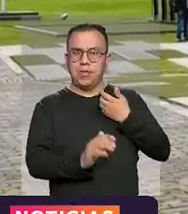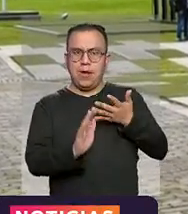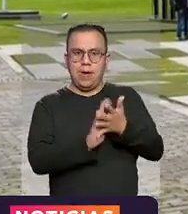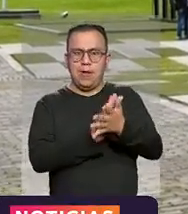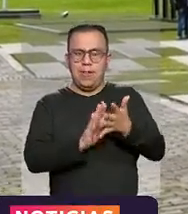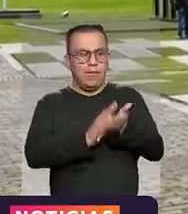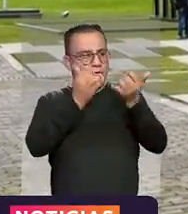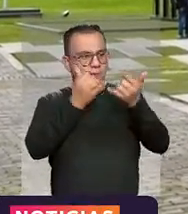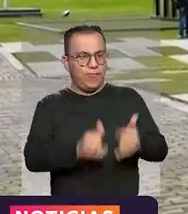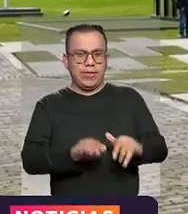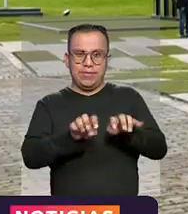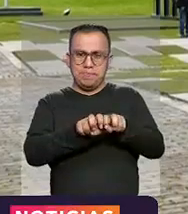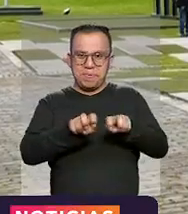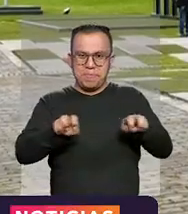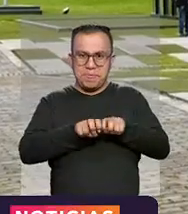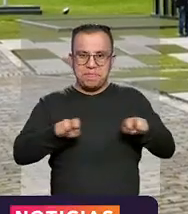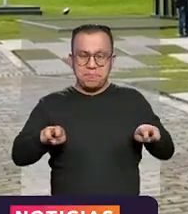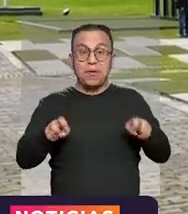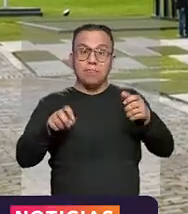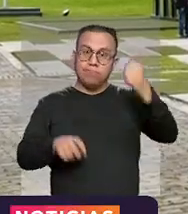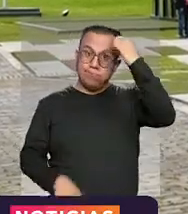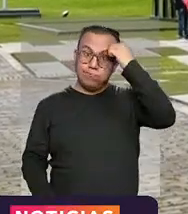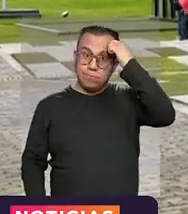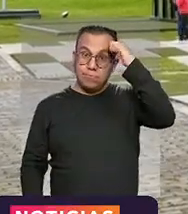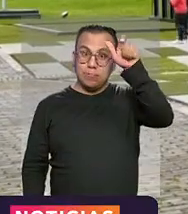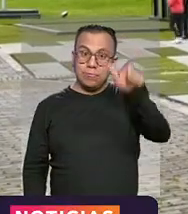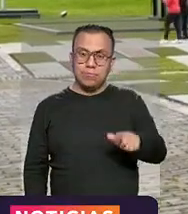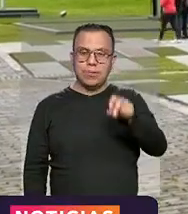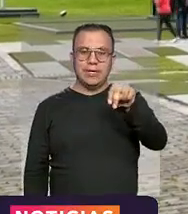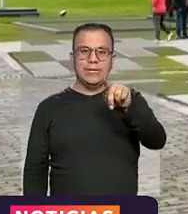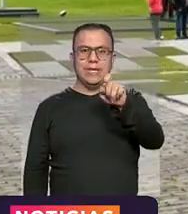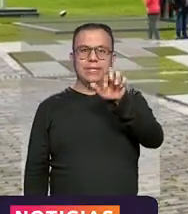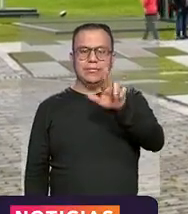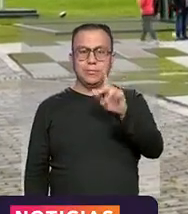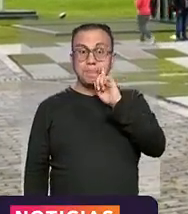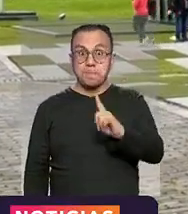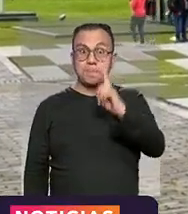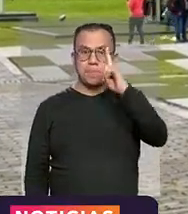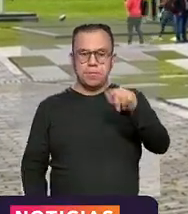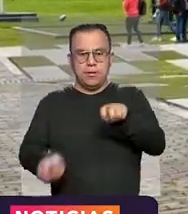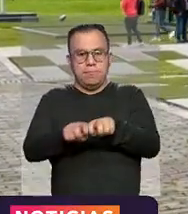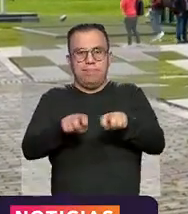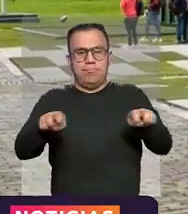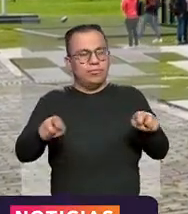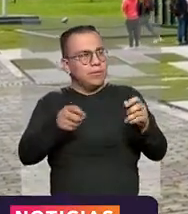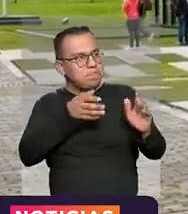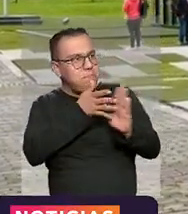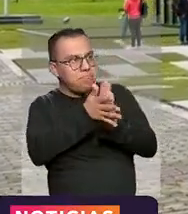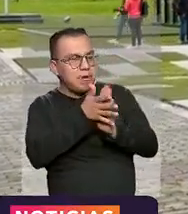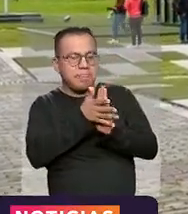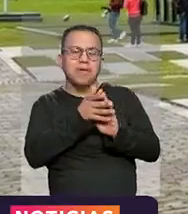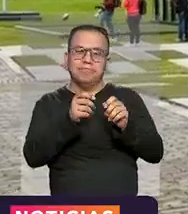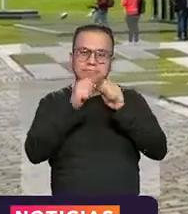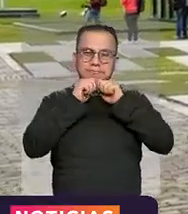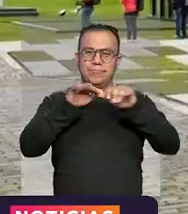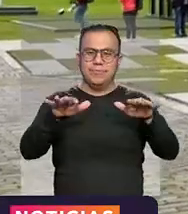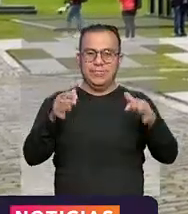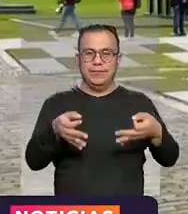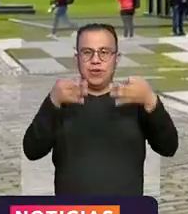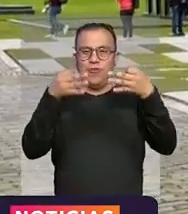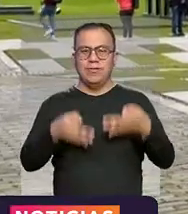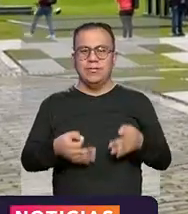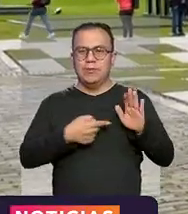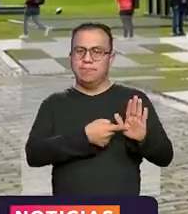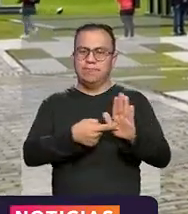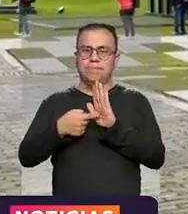minutos ha terminado la rueda de prensa del profesor Néstor Lorenzo, la primera rueda de prensa oficial y también la presentación